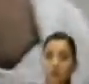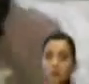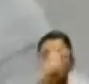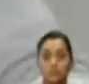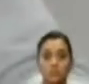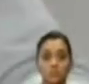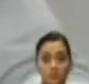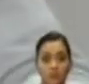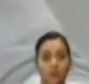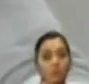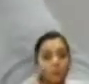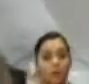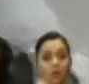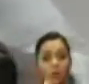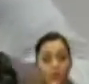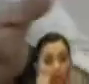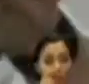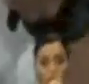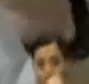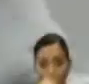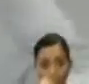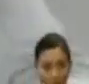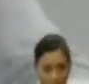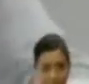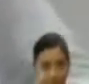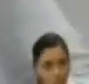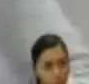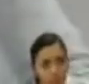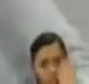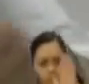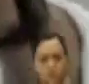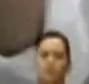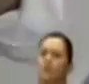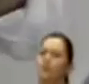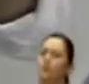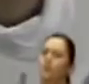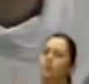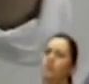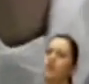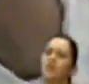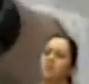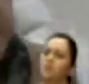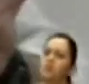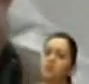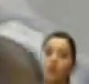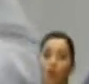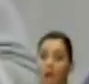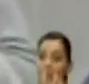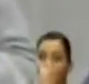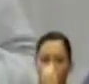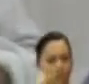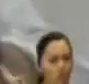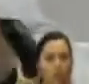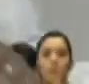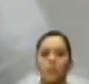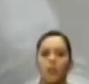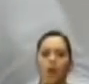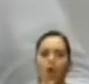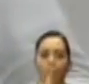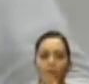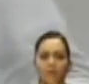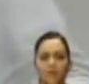contra el crimen organizado. O sea, son absurdos, perdóname, Luis Antonio. Entonces, no tenemos nada que ocultar, pero obviamente hay cosas que tienen que